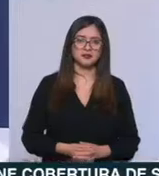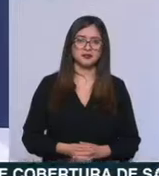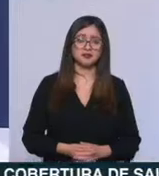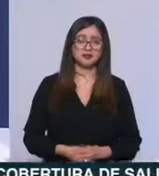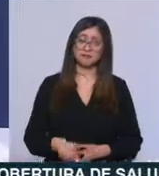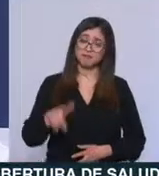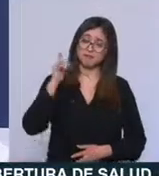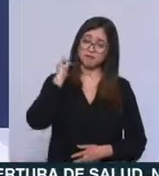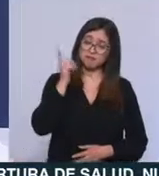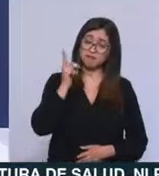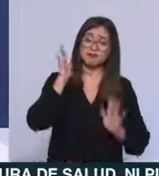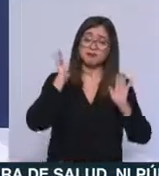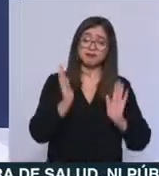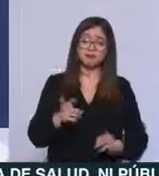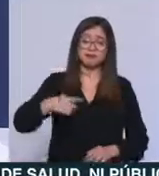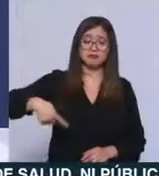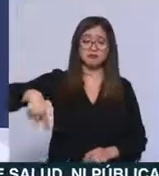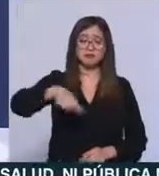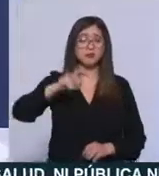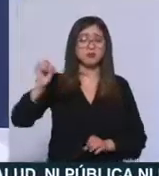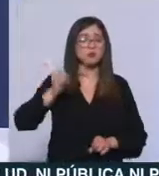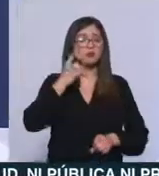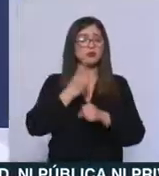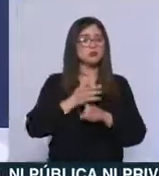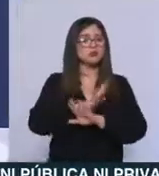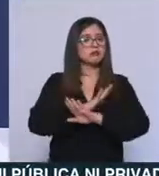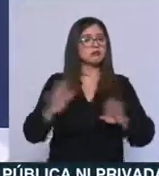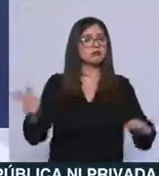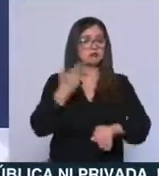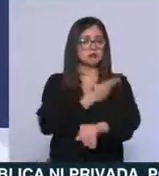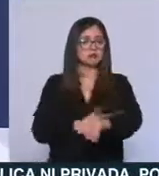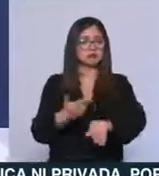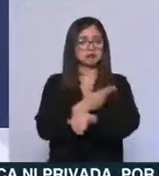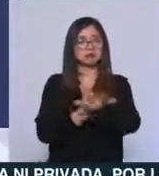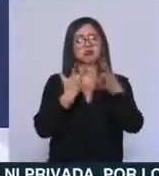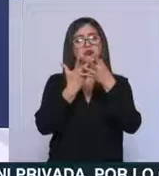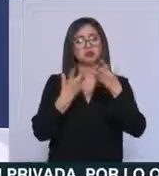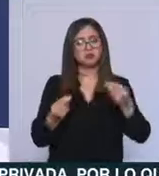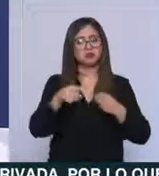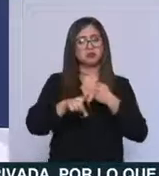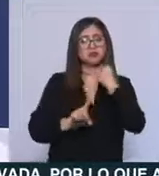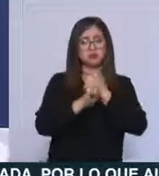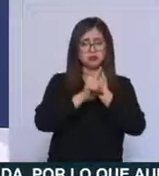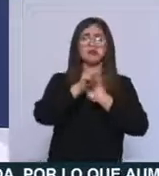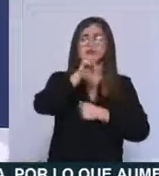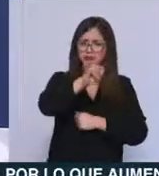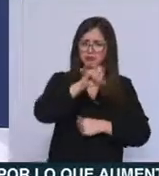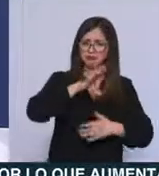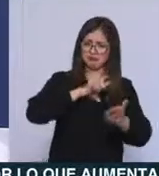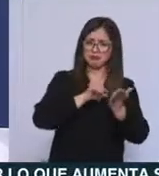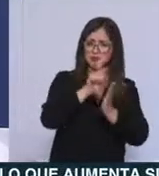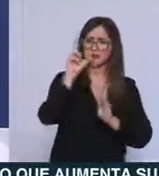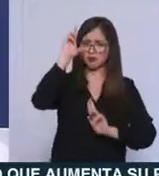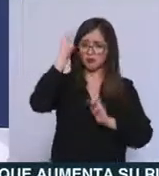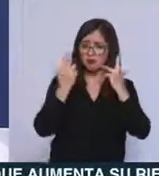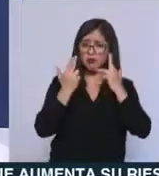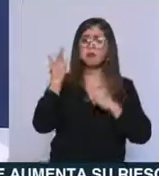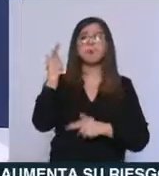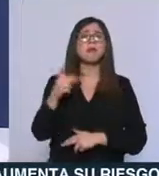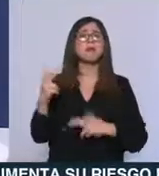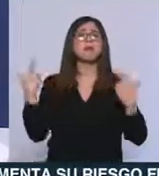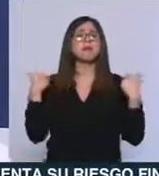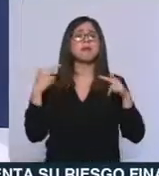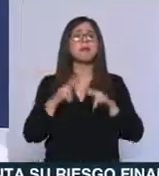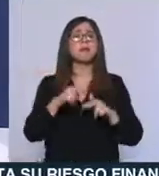Pues ojalá que sí exista la voluntad de resolver este problema, porque a pesar de reconocer el derecho a huelga, maestros y alumnos exigen que termine